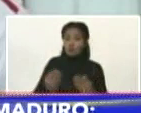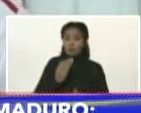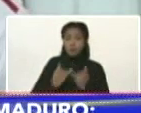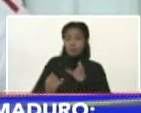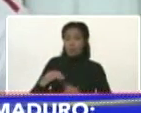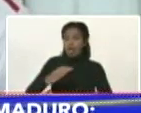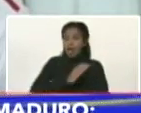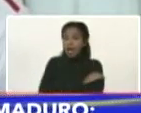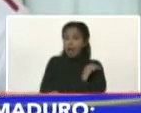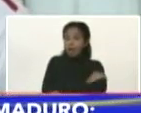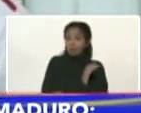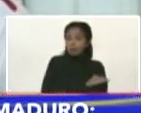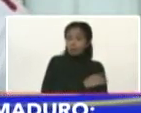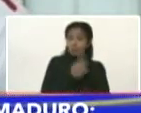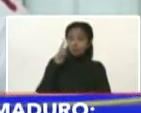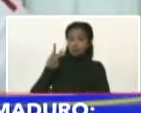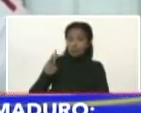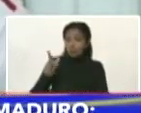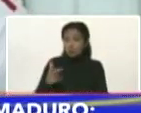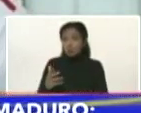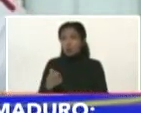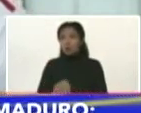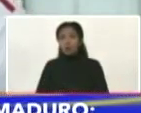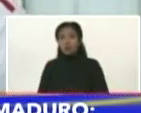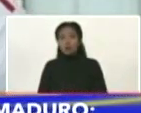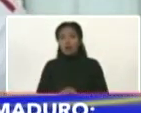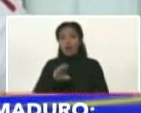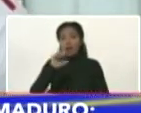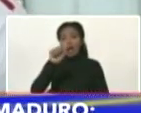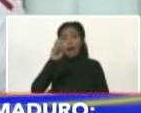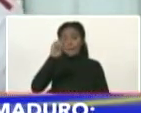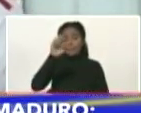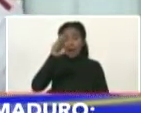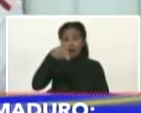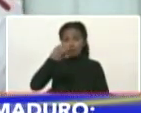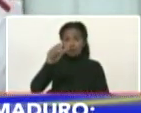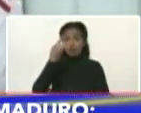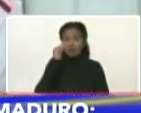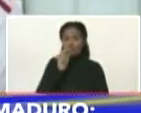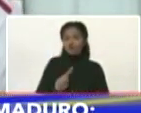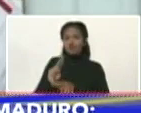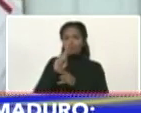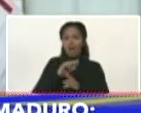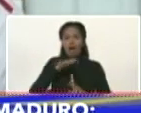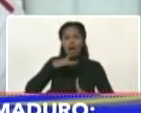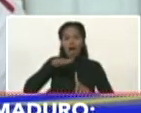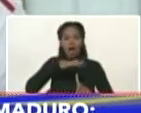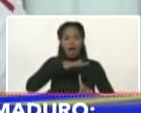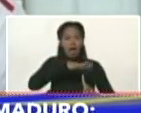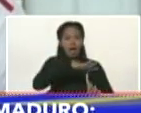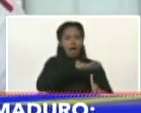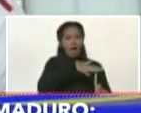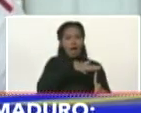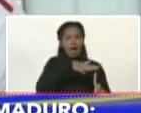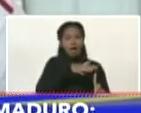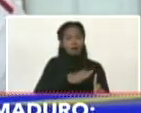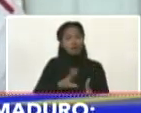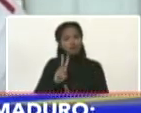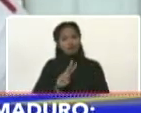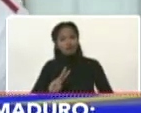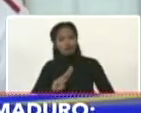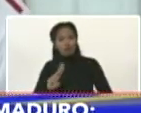derecha fascista de Camacho y El Mesa los van a utilizar. Los